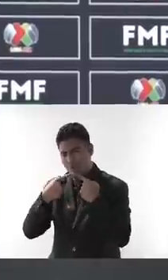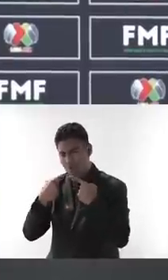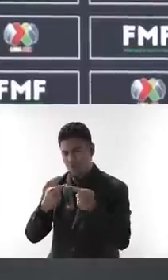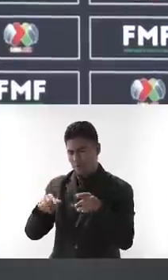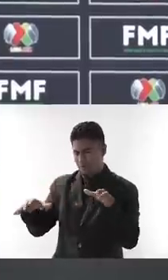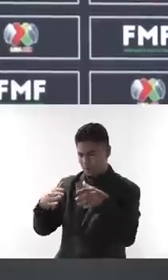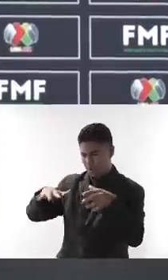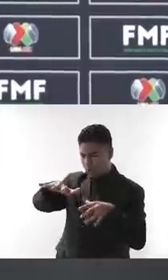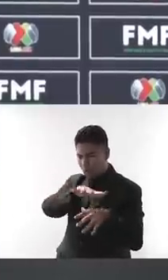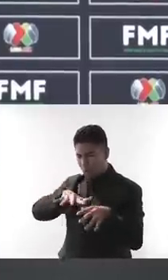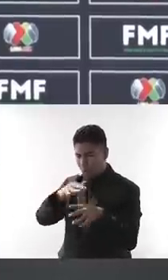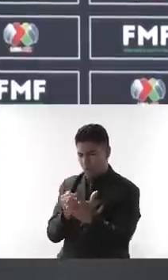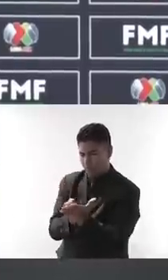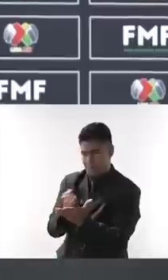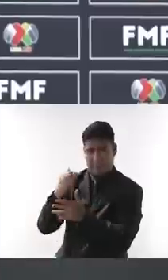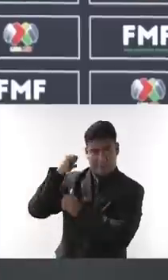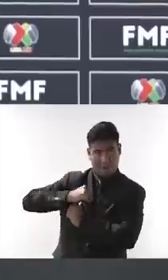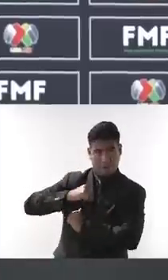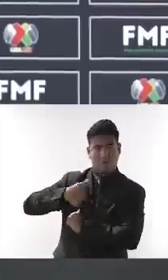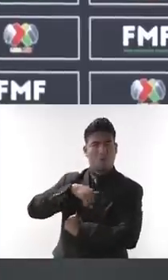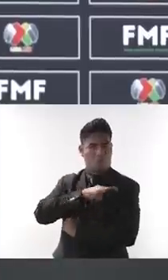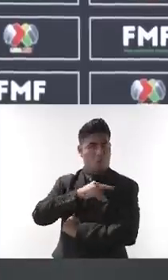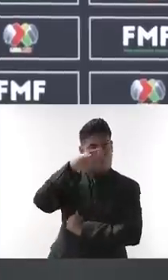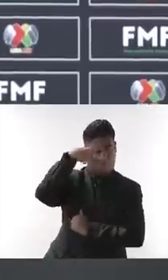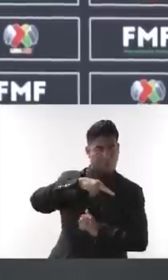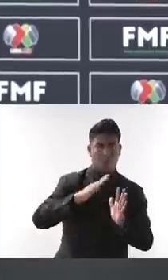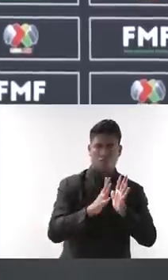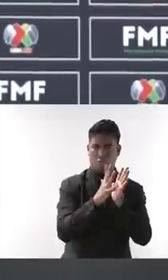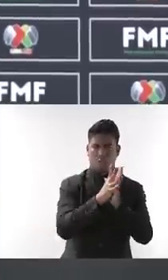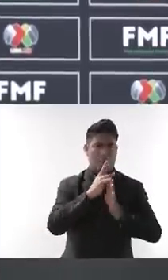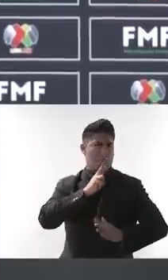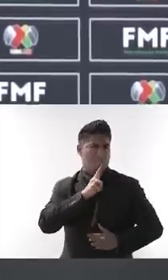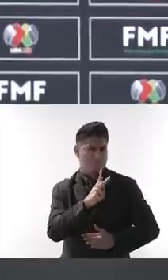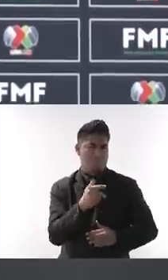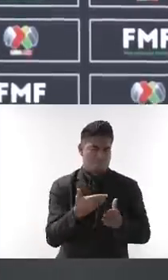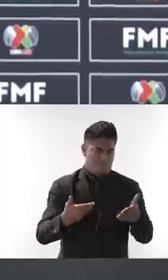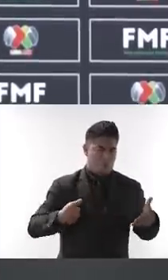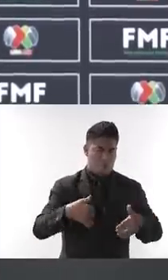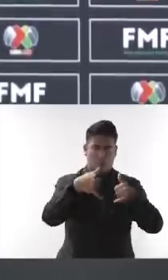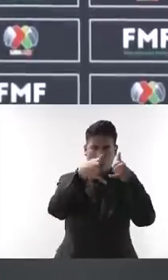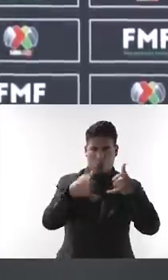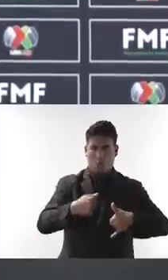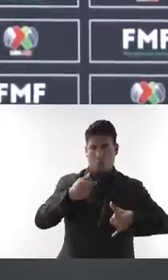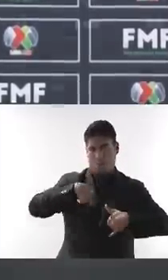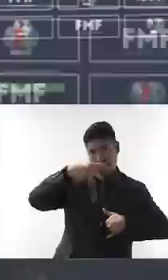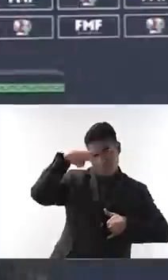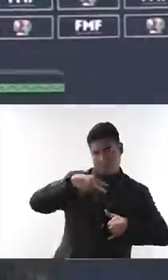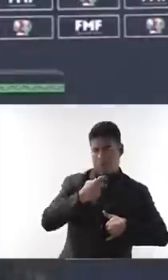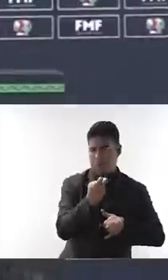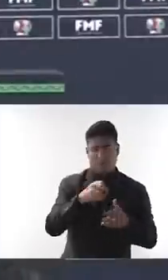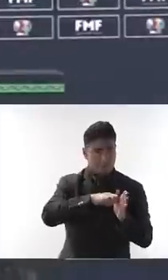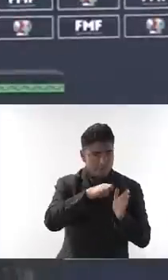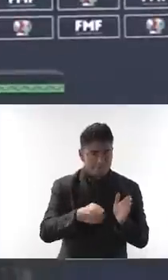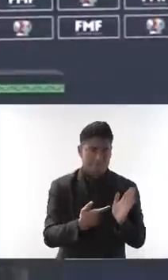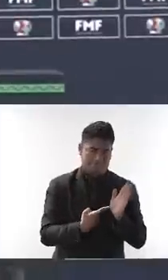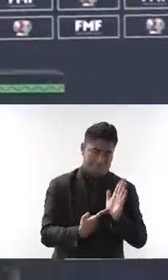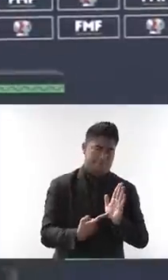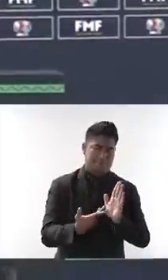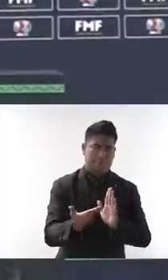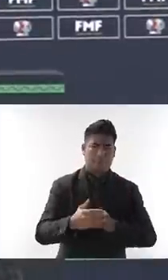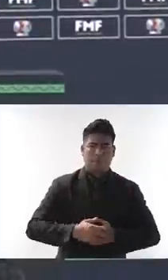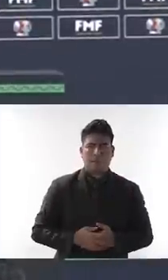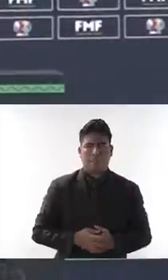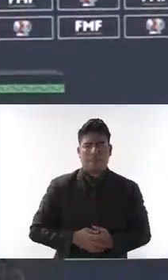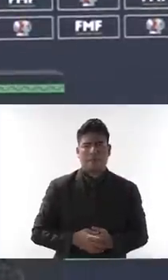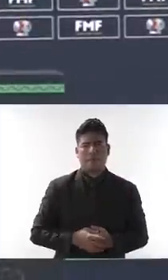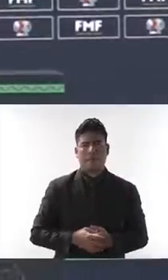en las mejores competencias y obviamente una de ellas es Copa América. René Trejo de Fox Sports. De